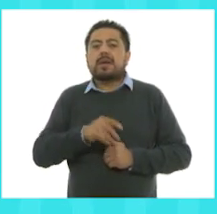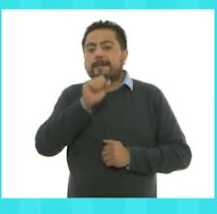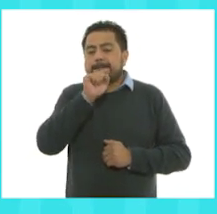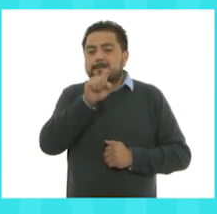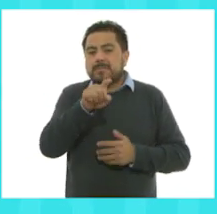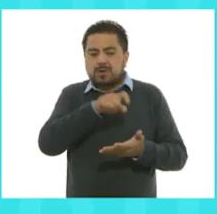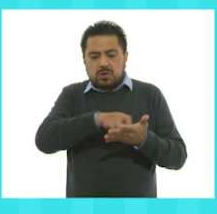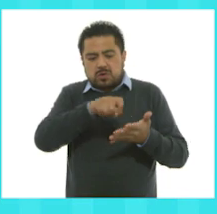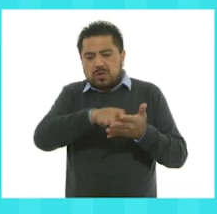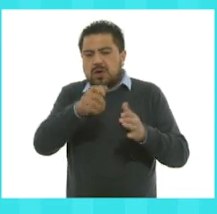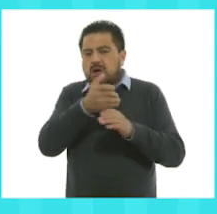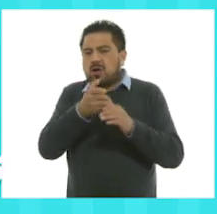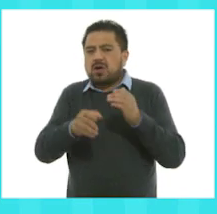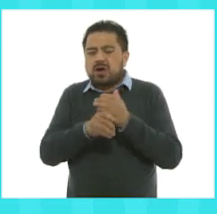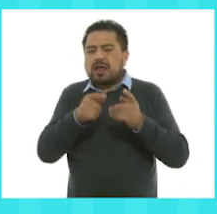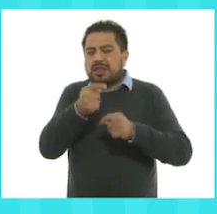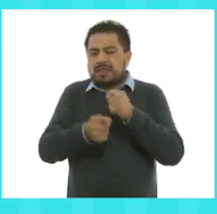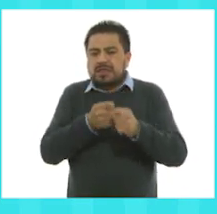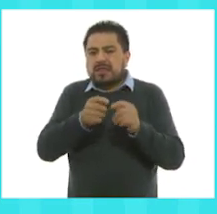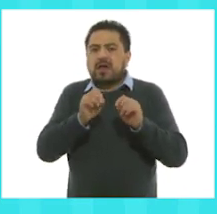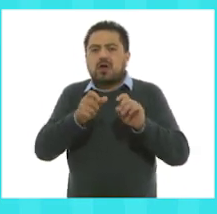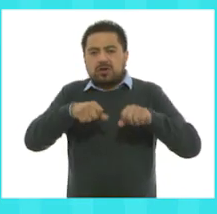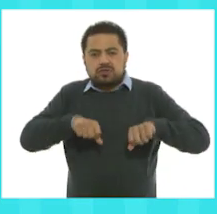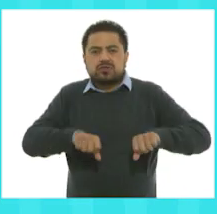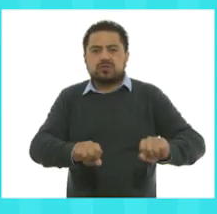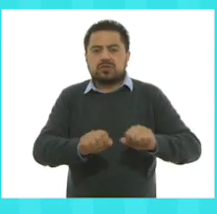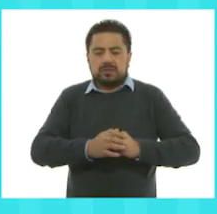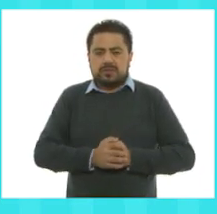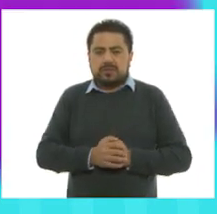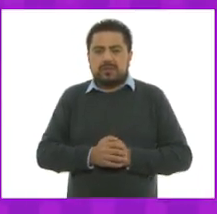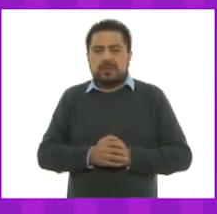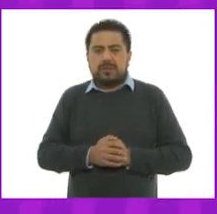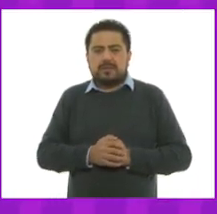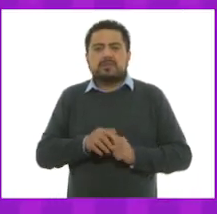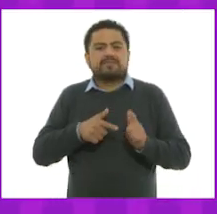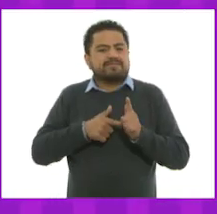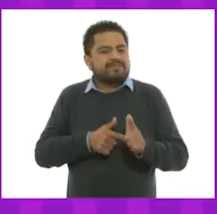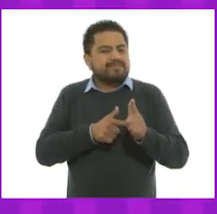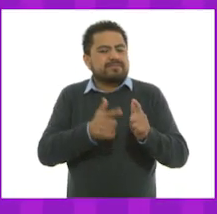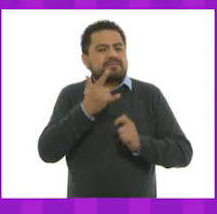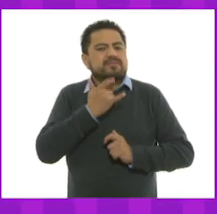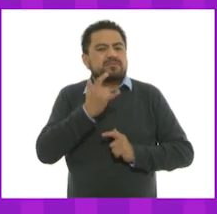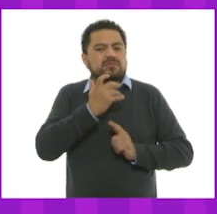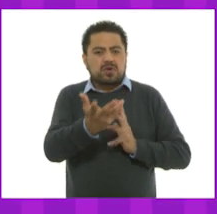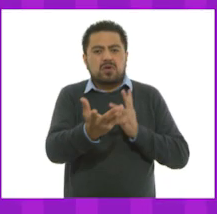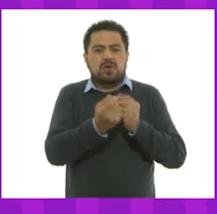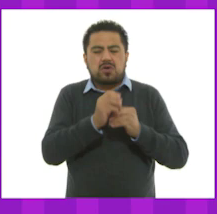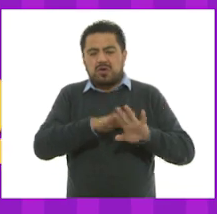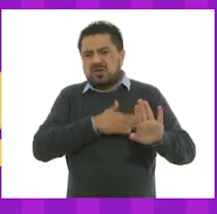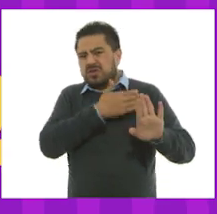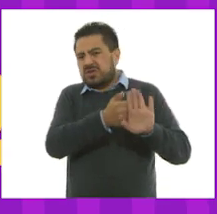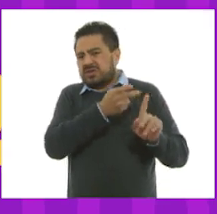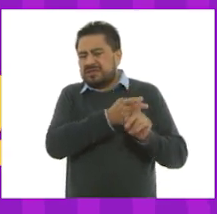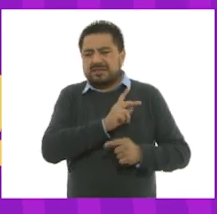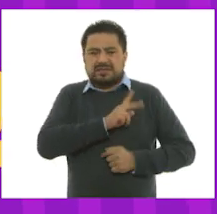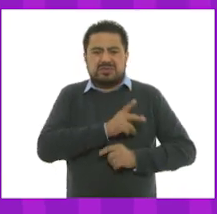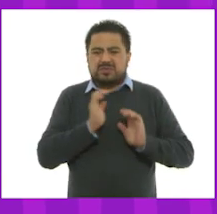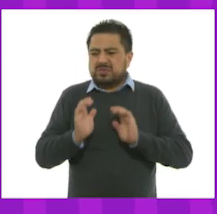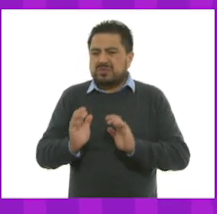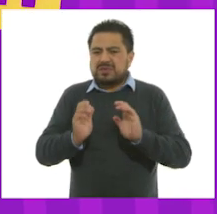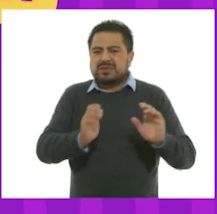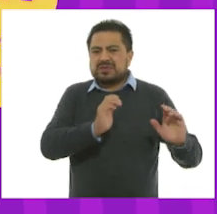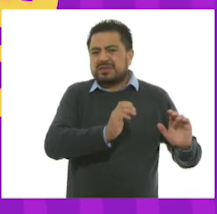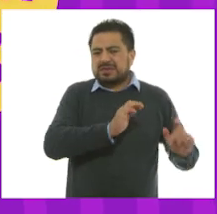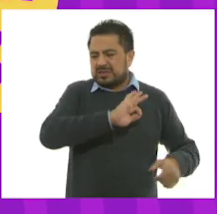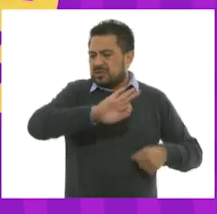las cosas que compres en la tienda o en el supermercado. Sigamos luchando juntos contra este virus, cuidándonos los